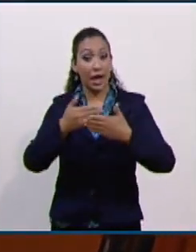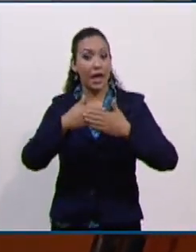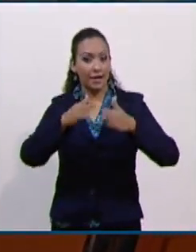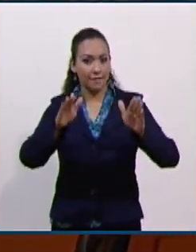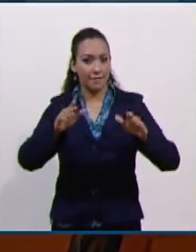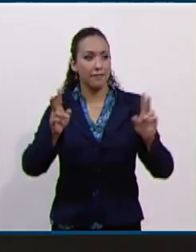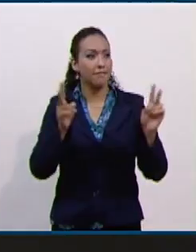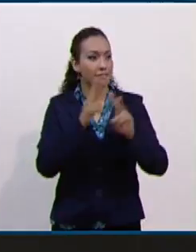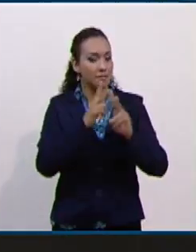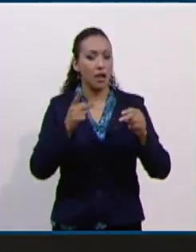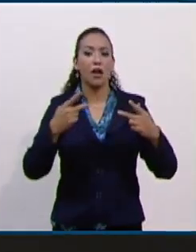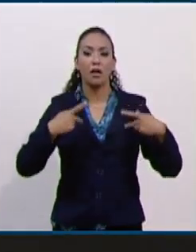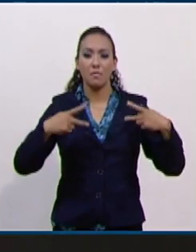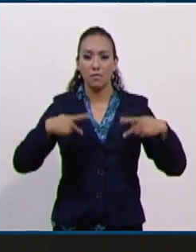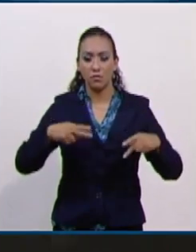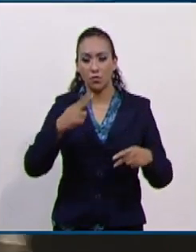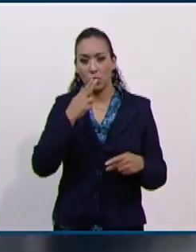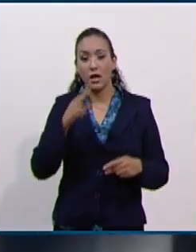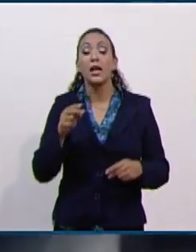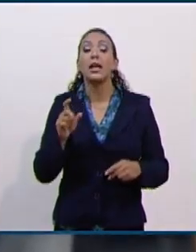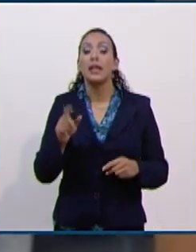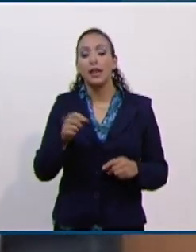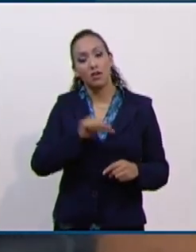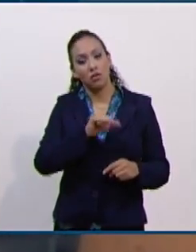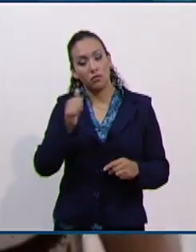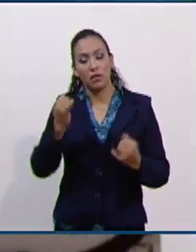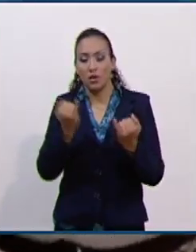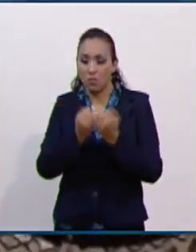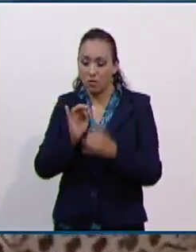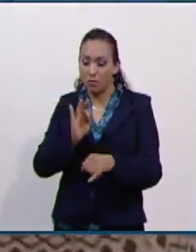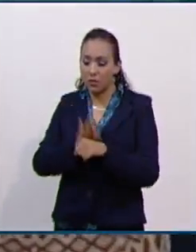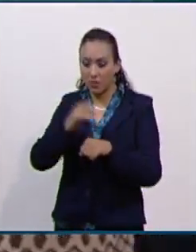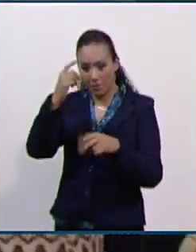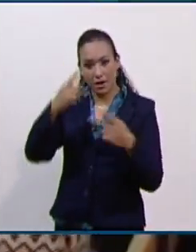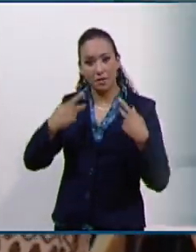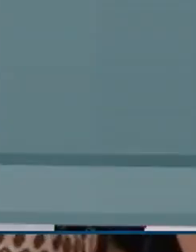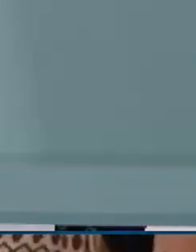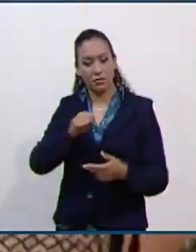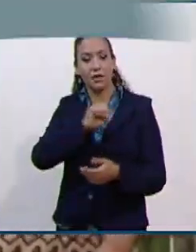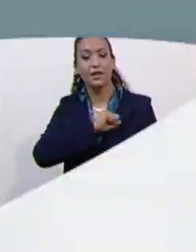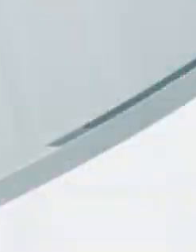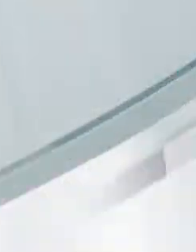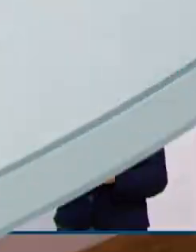público deben atenerse para proteger el derecho a la salud de las personas.